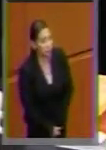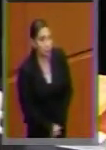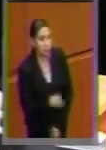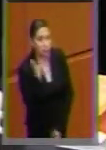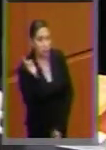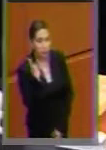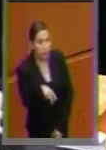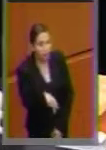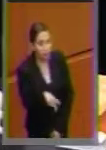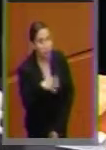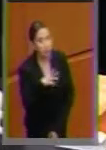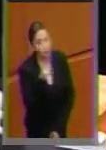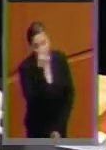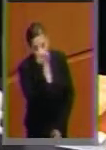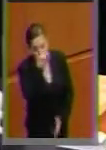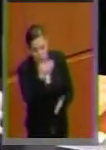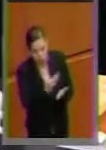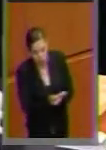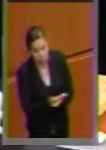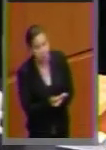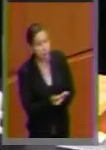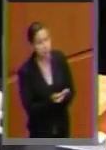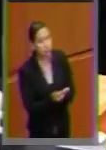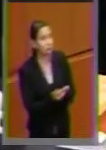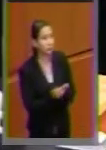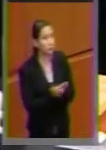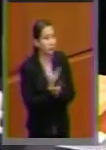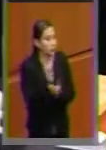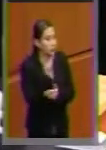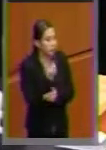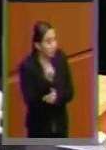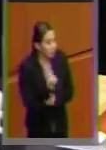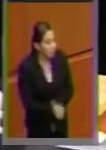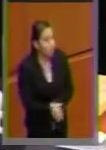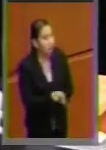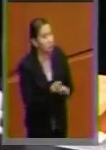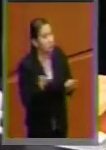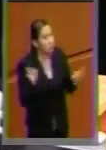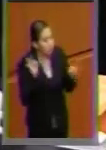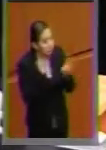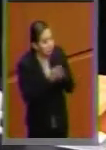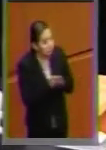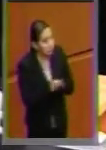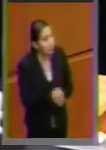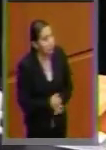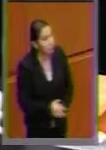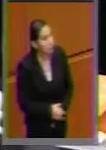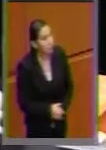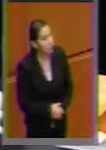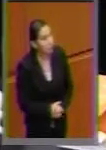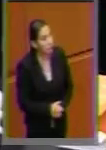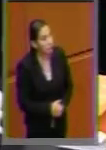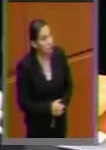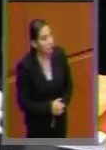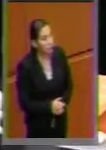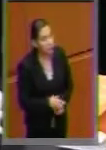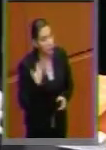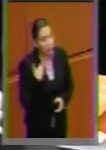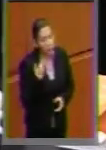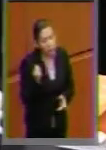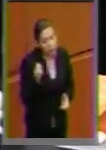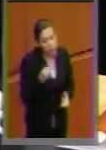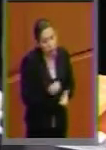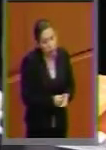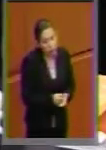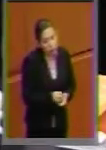hay propuestas y son subjetivas importantes que se ampliaron o el catálogo de